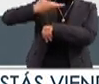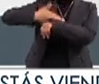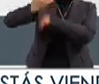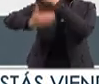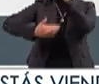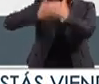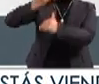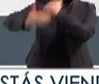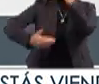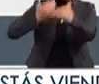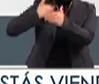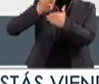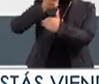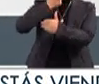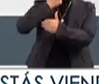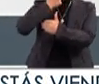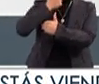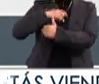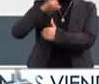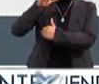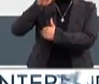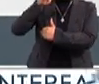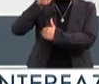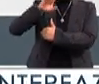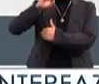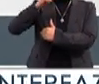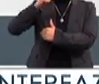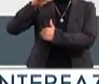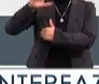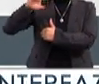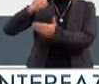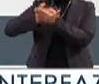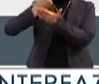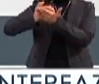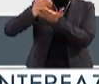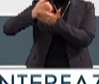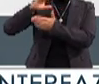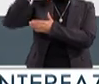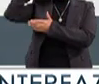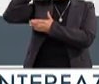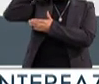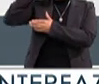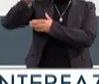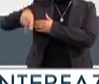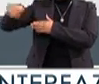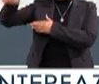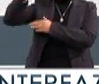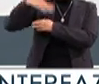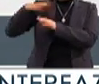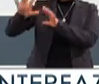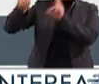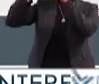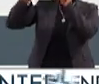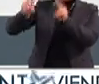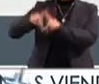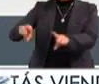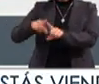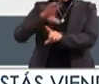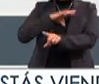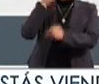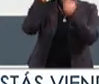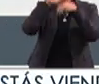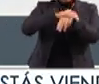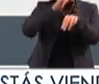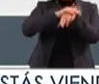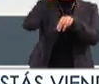desarrollo en la London School of Economics and Political Science pero la verdad las disciplinas son muy variadas tengo amigos